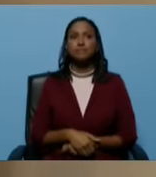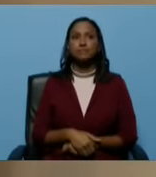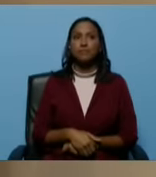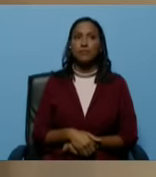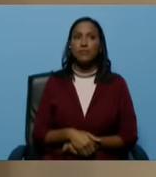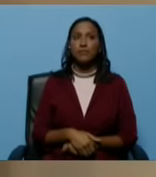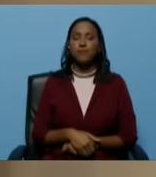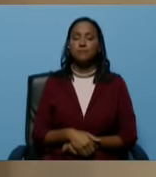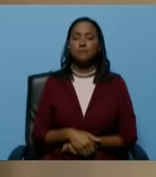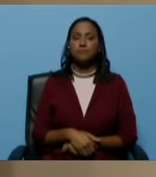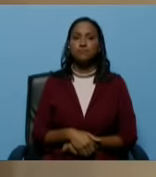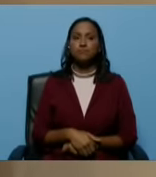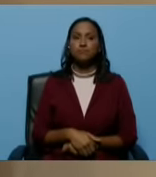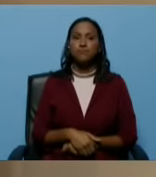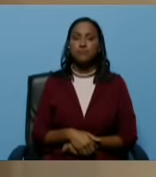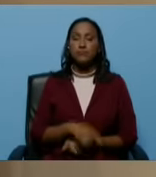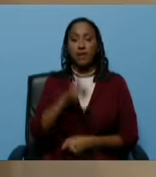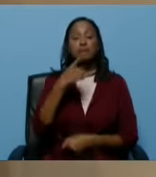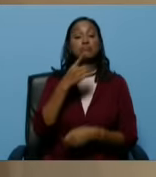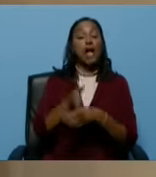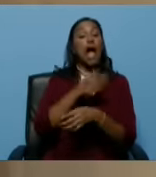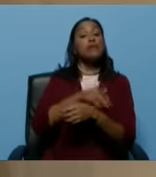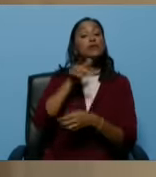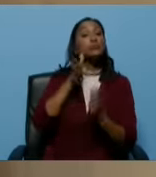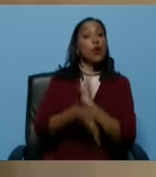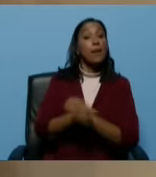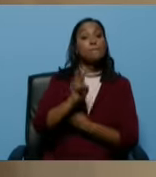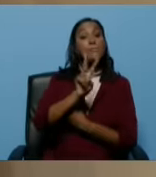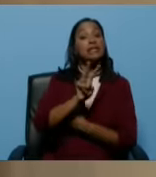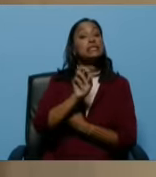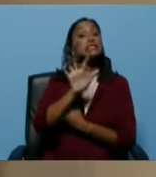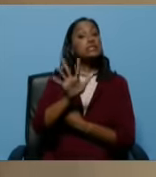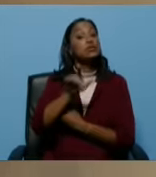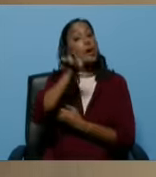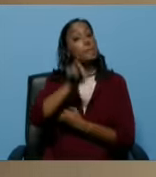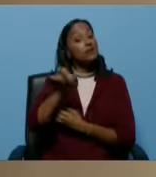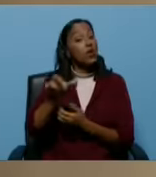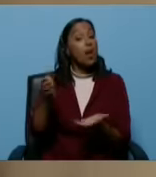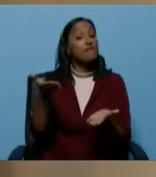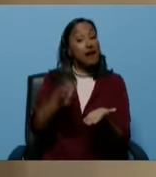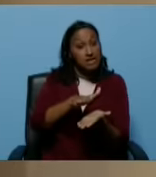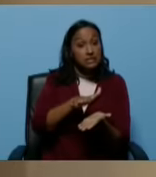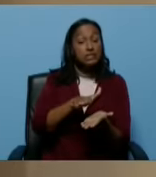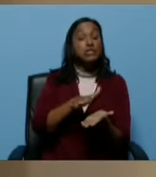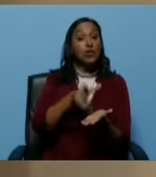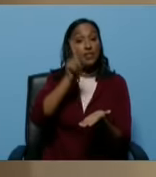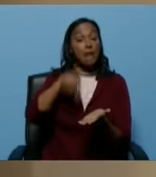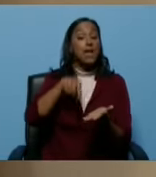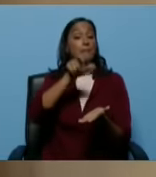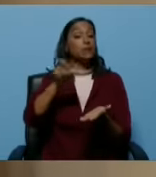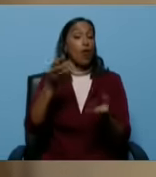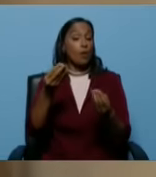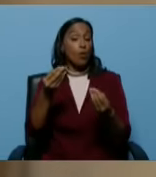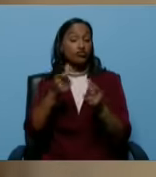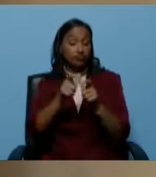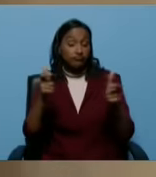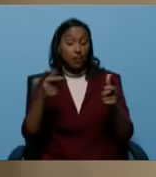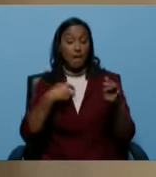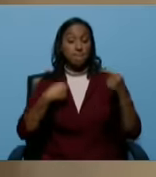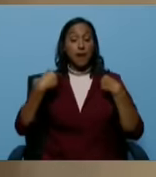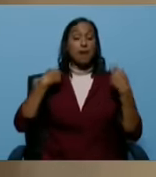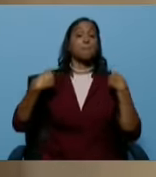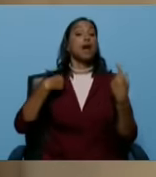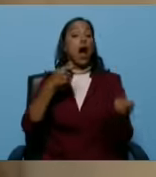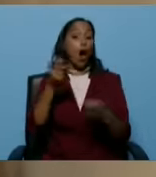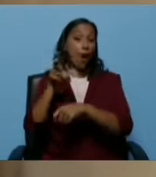los 25 fallecidos y una cantidad importante de heridos, ha mencionado usted que la